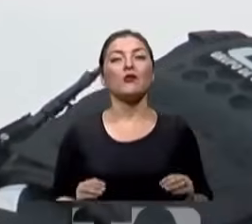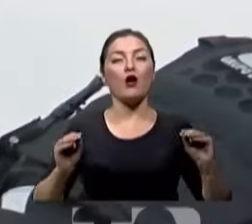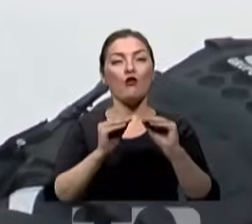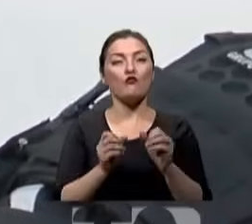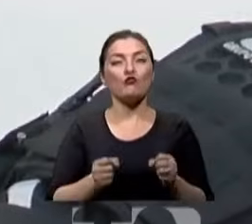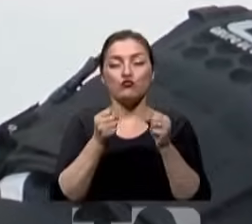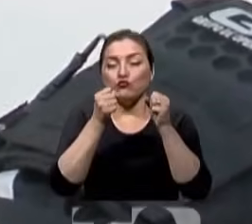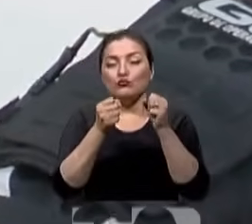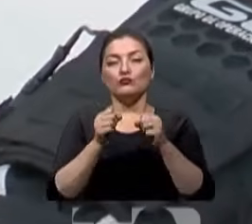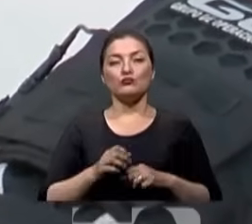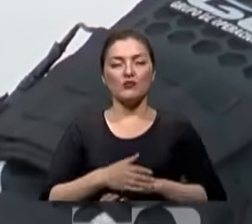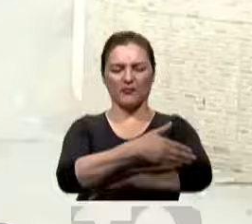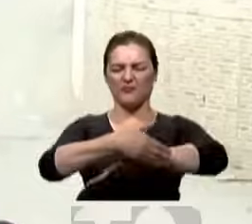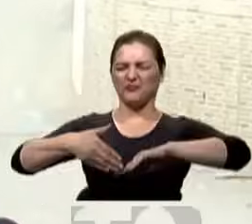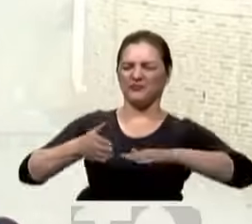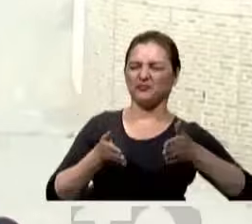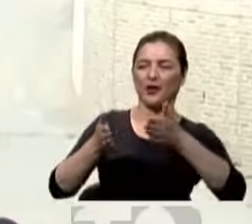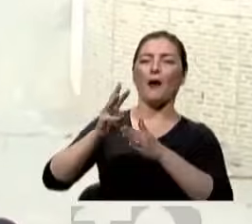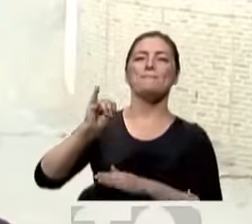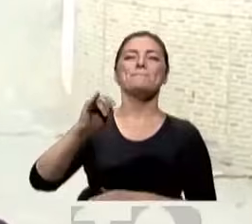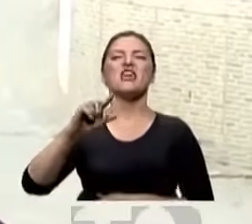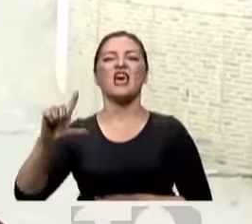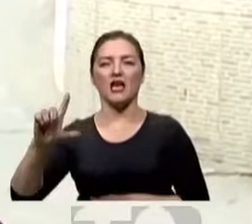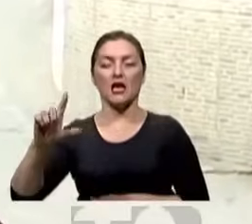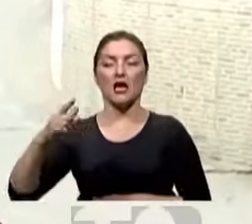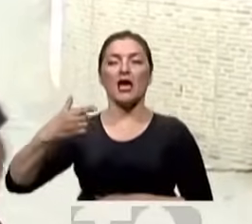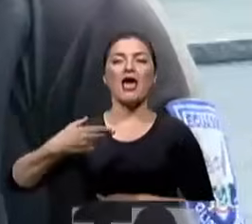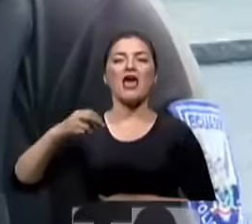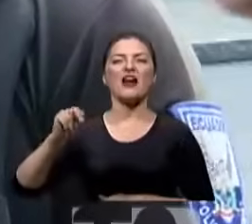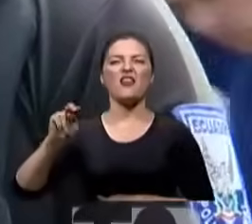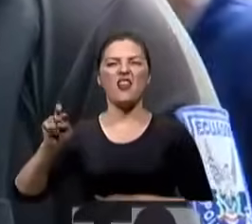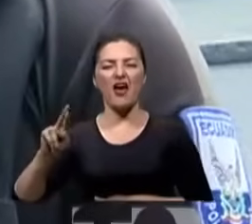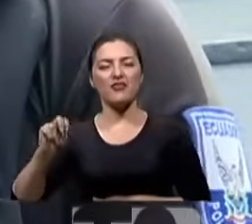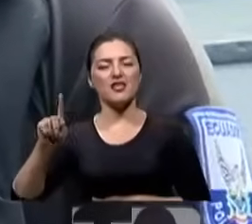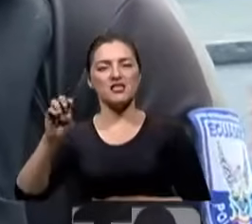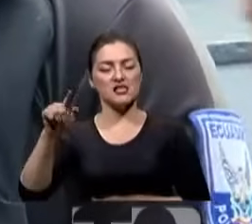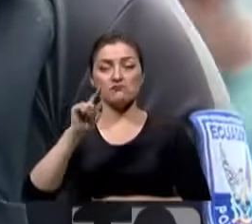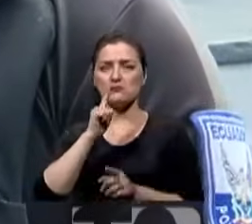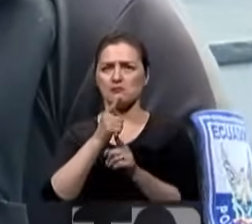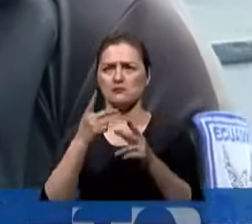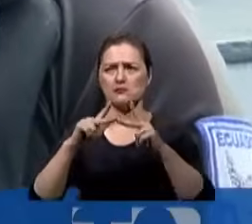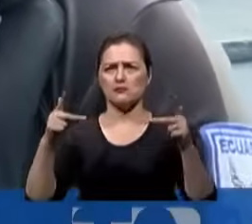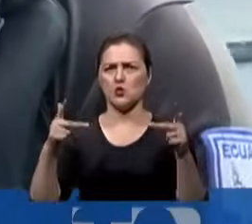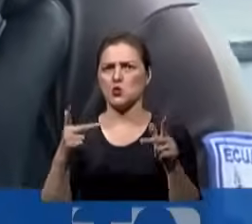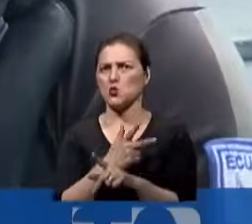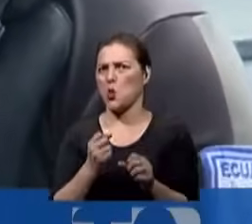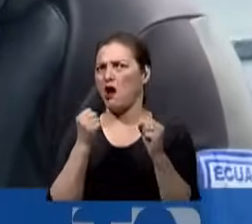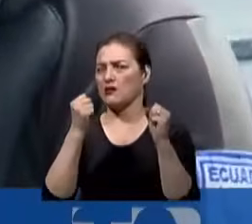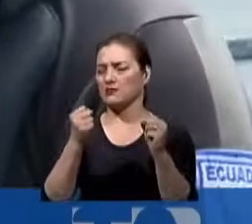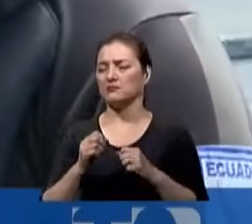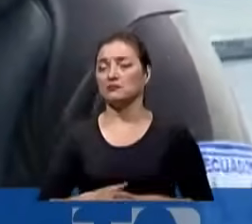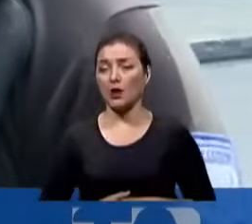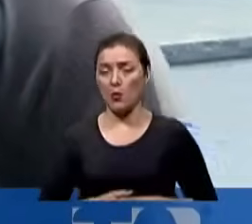zona. Reconocen que la calle Miguel Hernández es un punto crítico en Chillogallo. Asimismo, una vez conocido el video viral, se va a